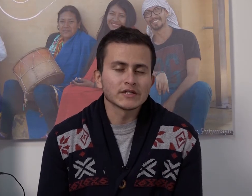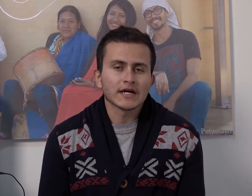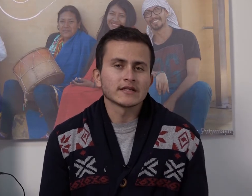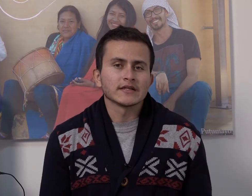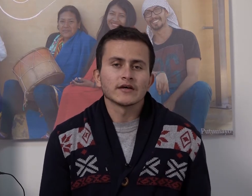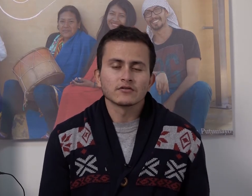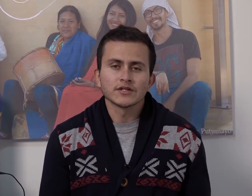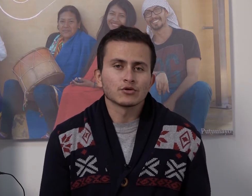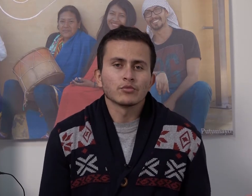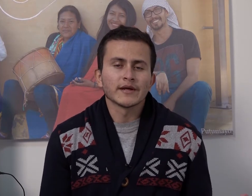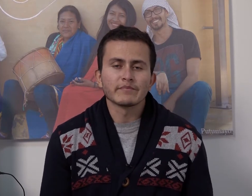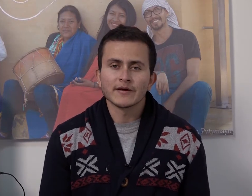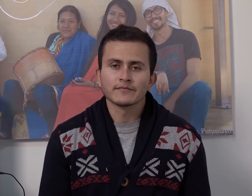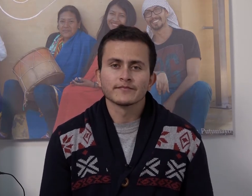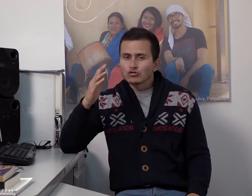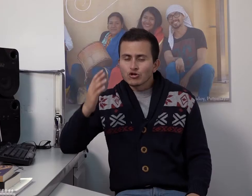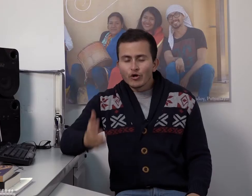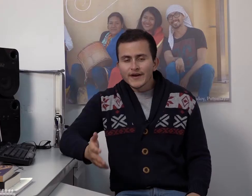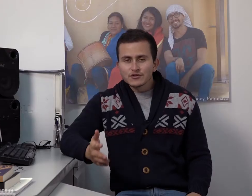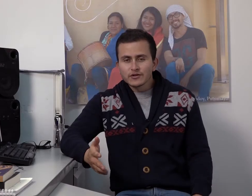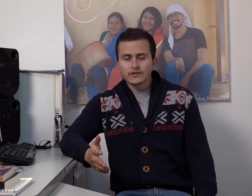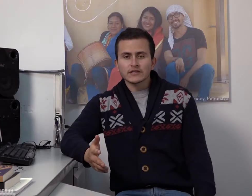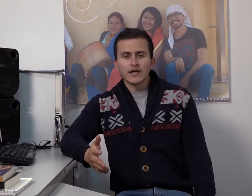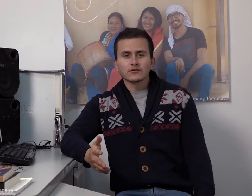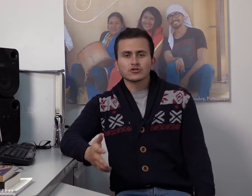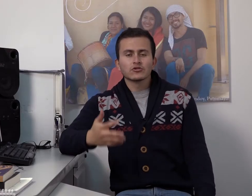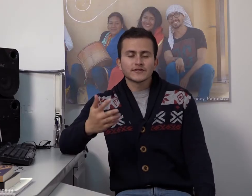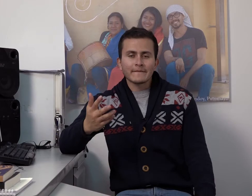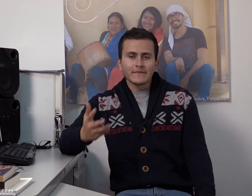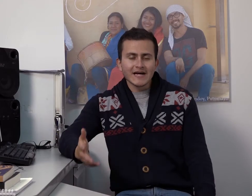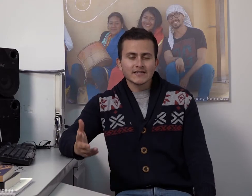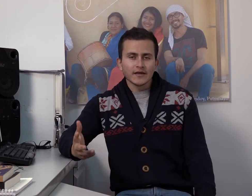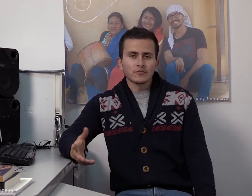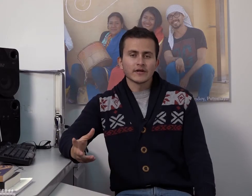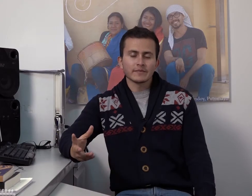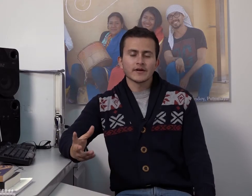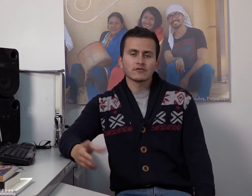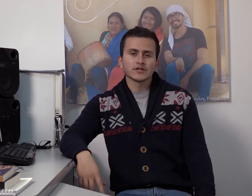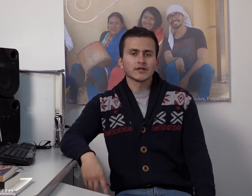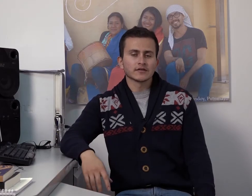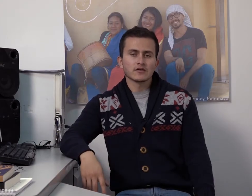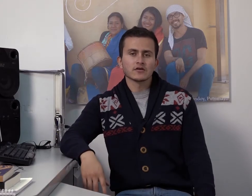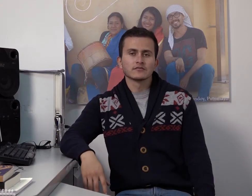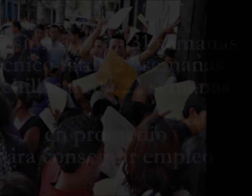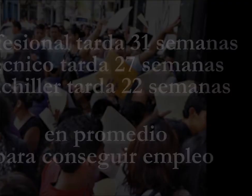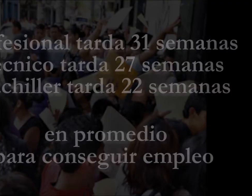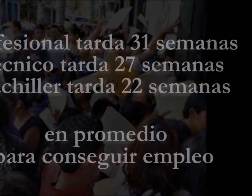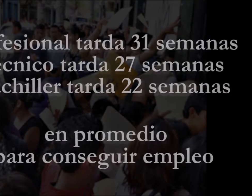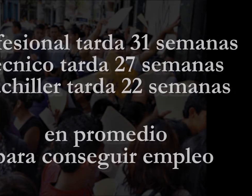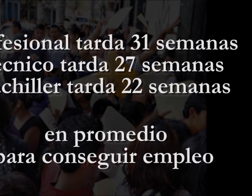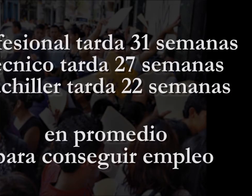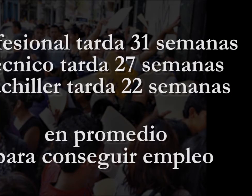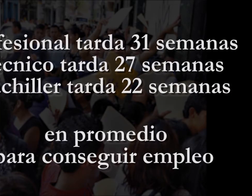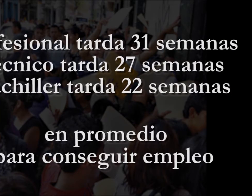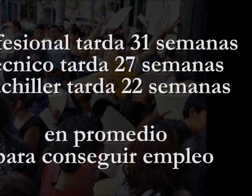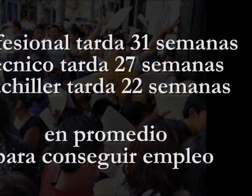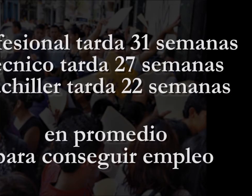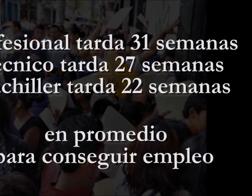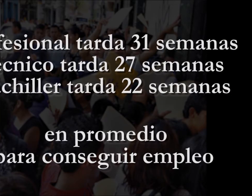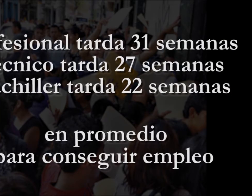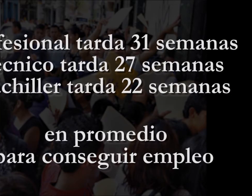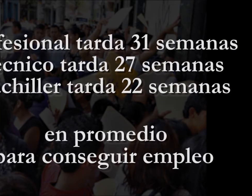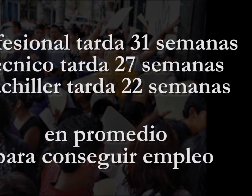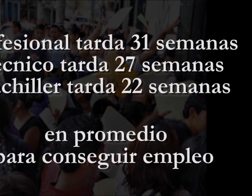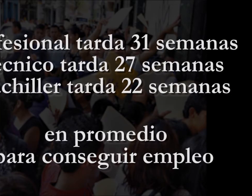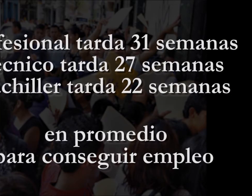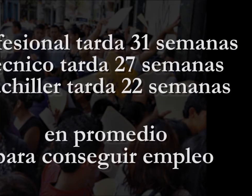profesional no es garantía de conseguir un buen empleo. Los jóvenes universitarios son los que más se demoran para conseguir trabajo. Mientras una persona promedio en el